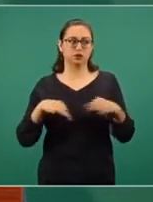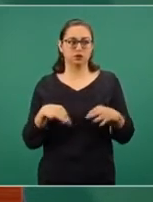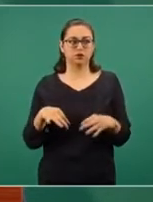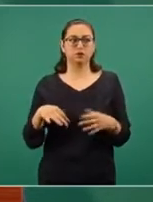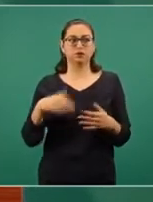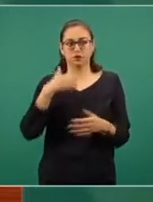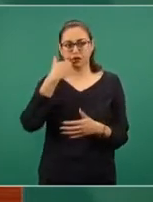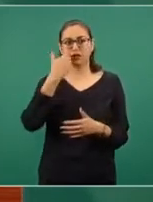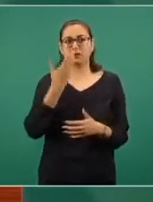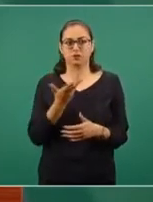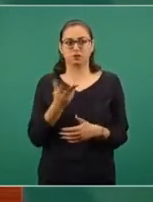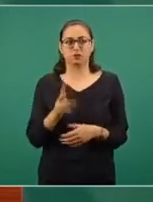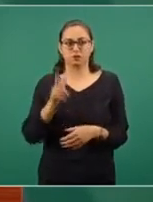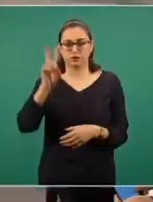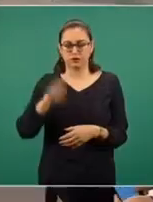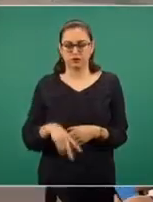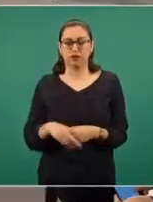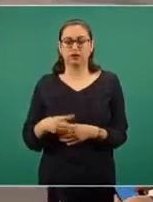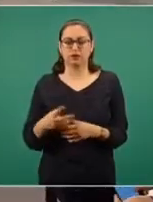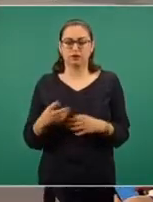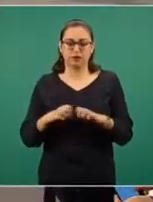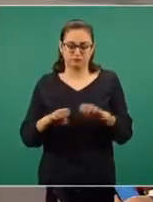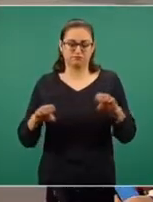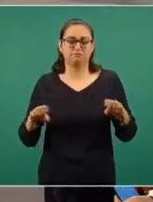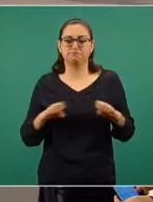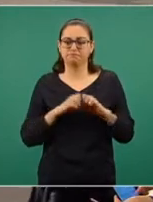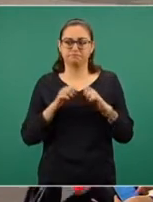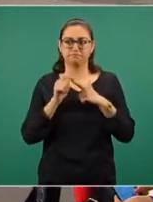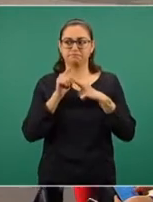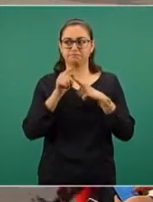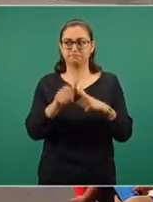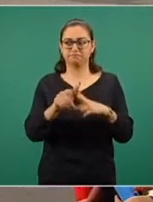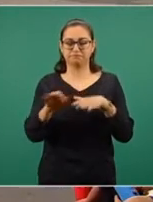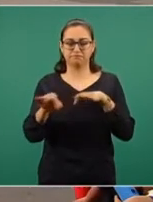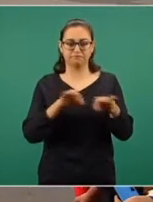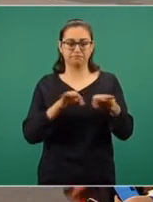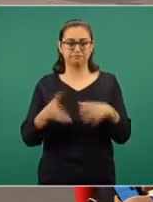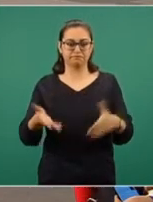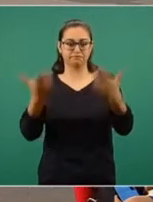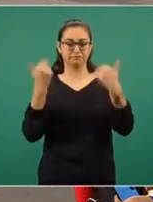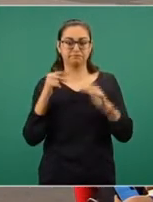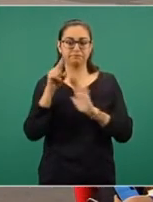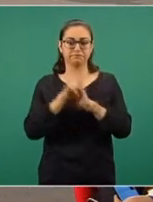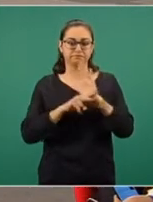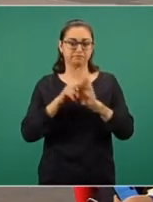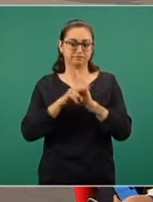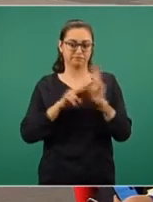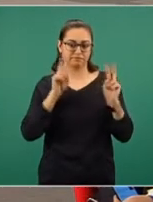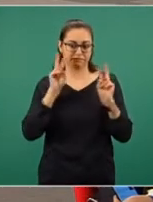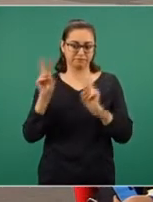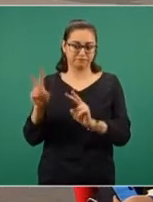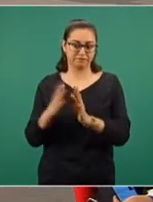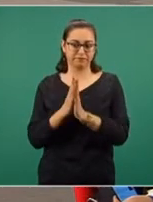trabajo colaborativo y el trabajo en equipo. Entonces, si podemos pasar el video, si son tan amables, por favor.